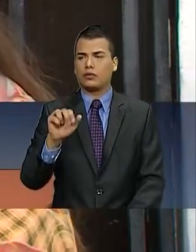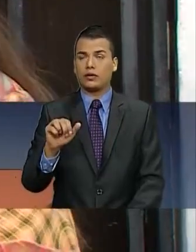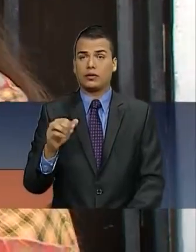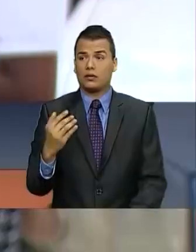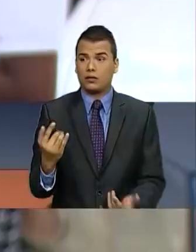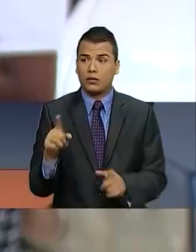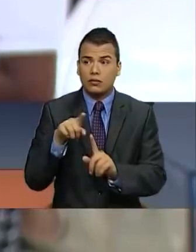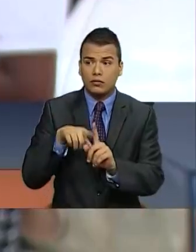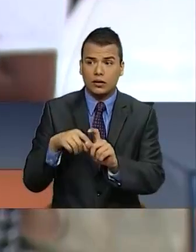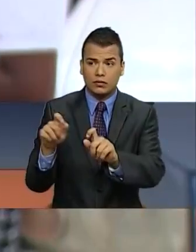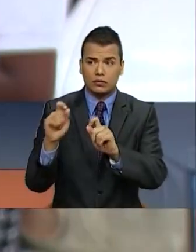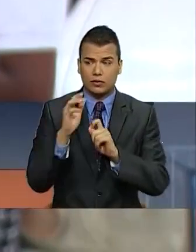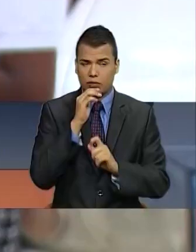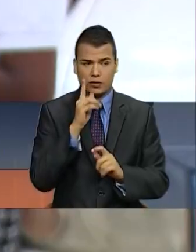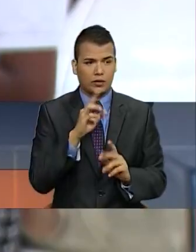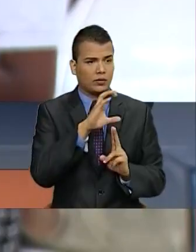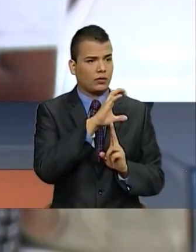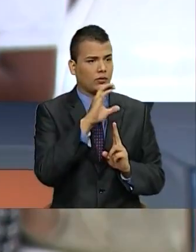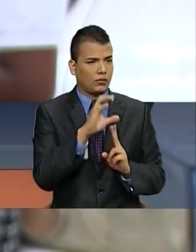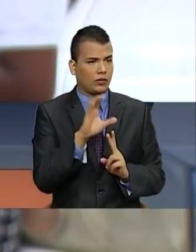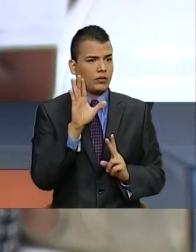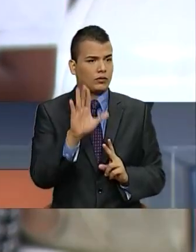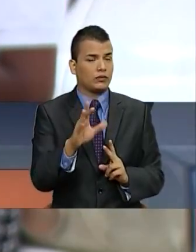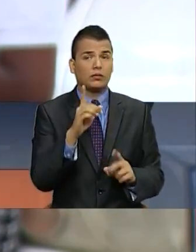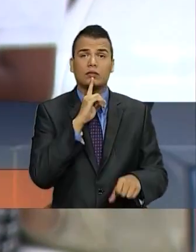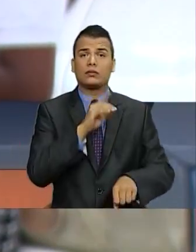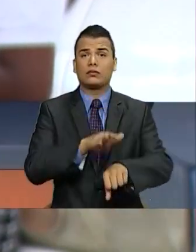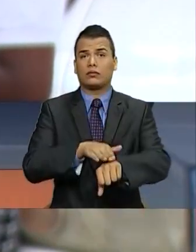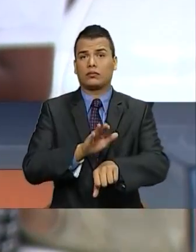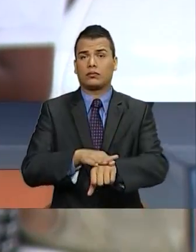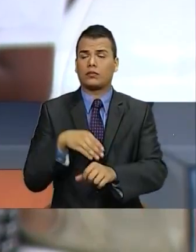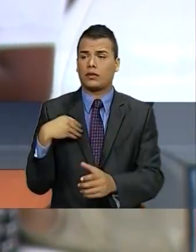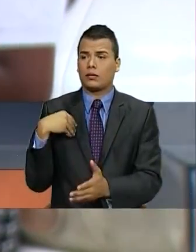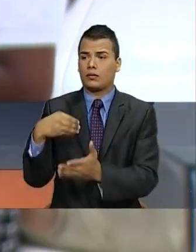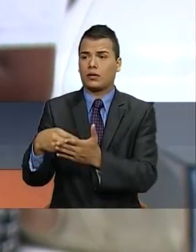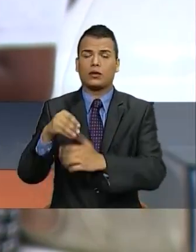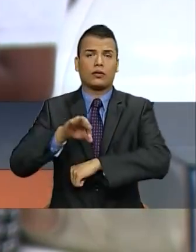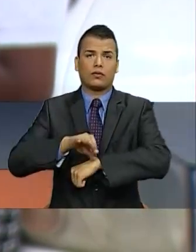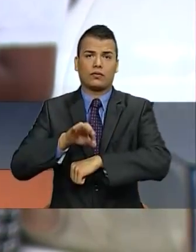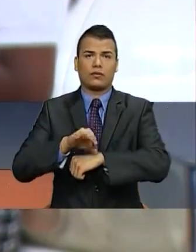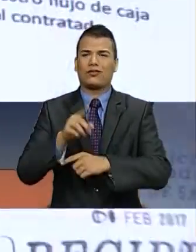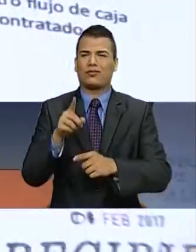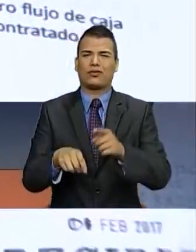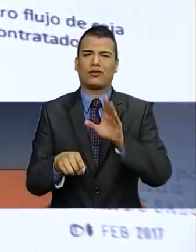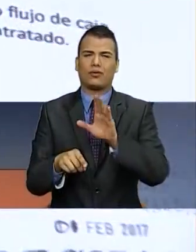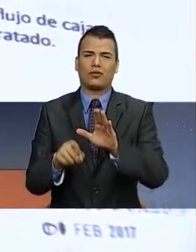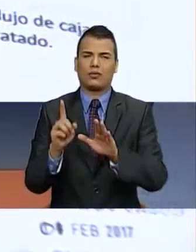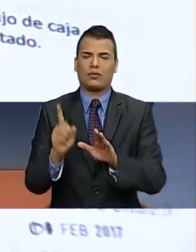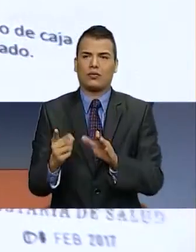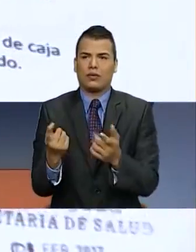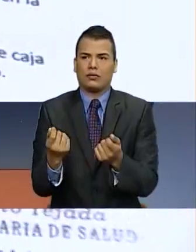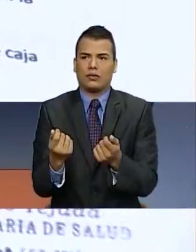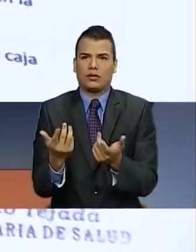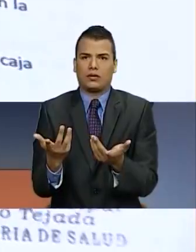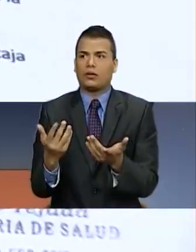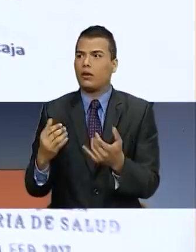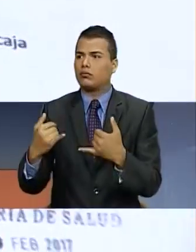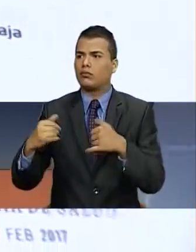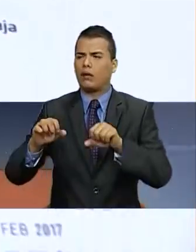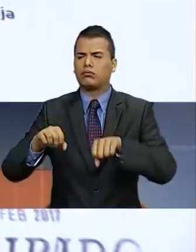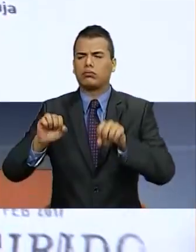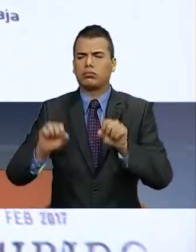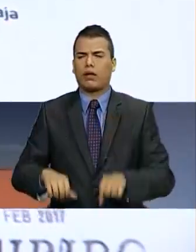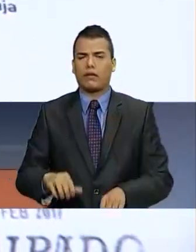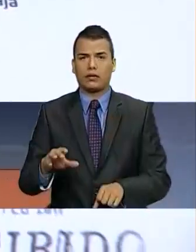dieron la inyección. Coomeva manifiesta que los pagos a la fundación no se le han podido realizar porque ellos no tienen habilitado en este momento